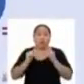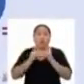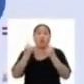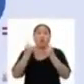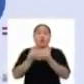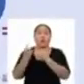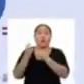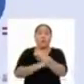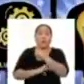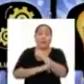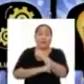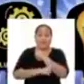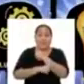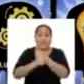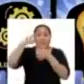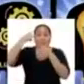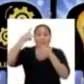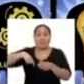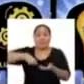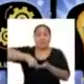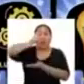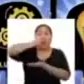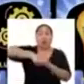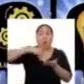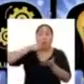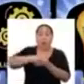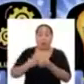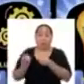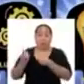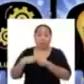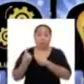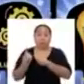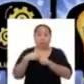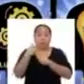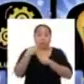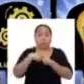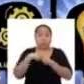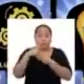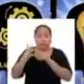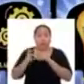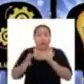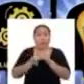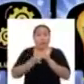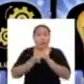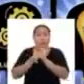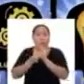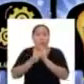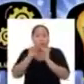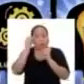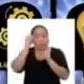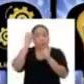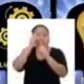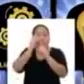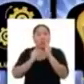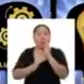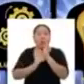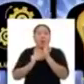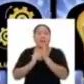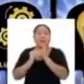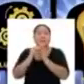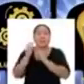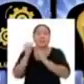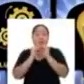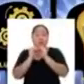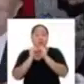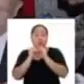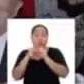y convenios comerciales, también de integración económica, con el objetivo de crecer y solucionar los problemas que